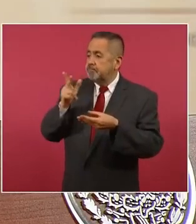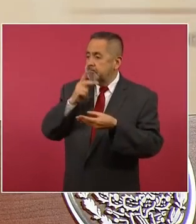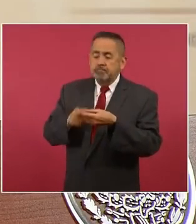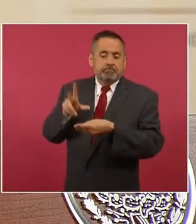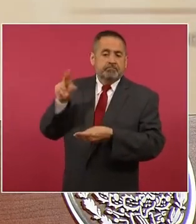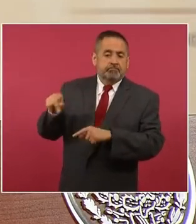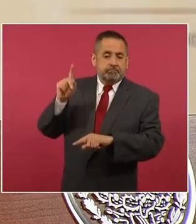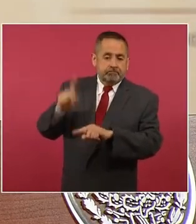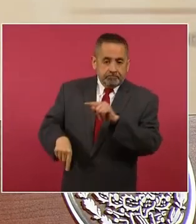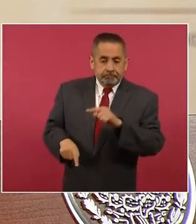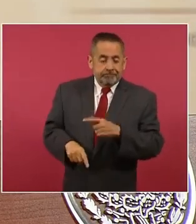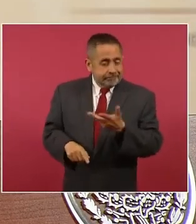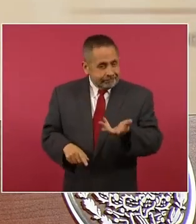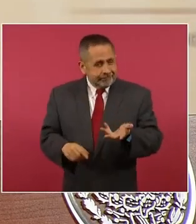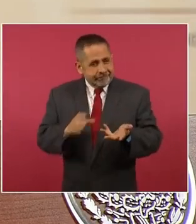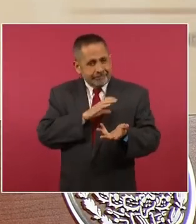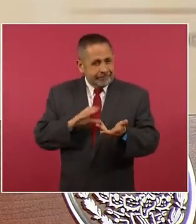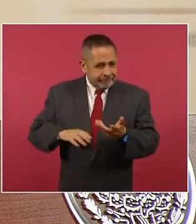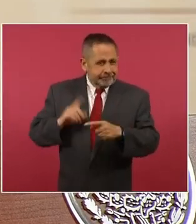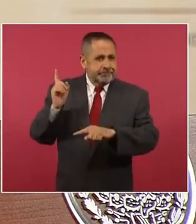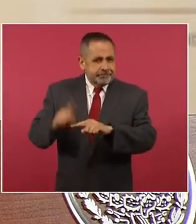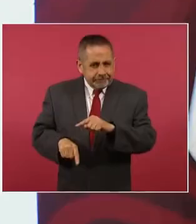Les quitaron la candidatura.